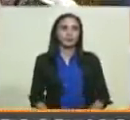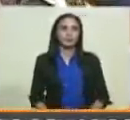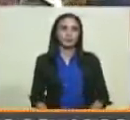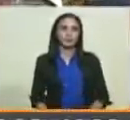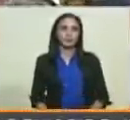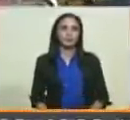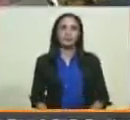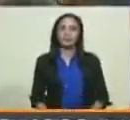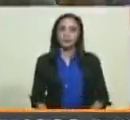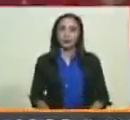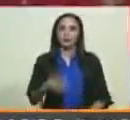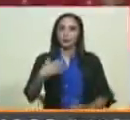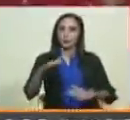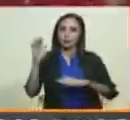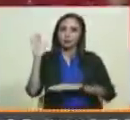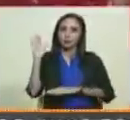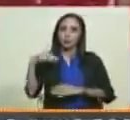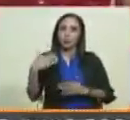Se lo juro,